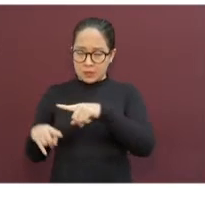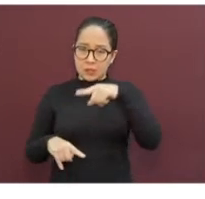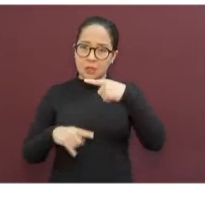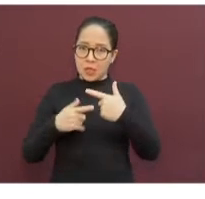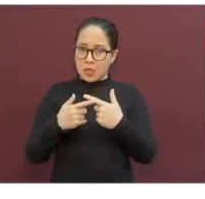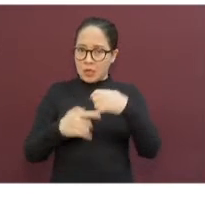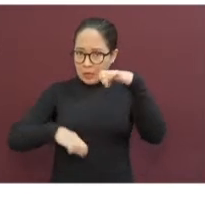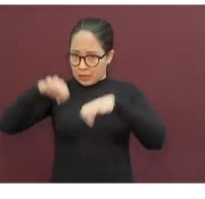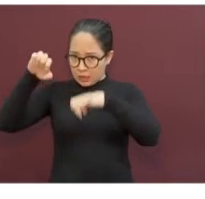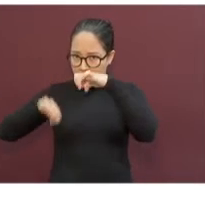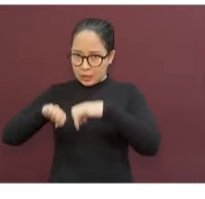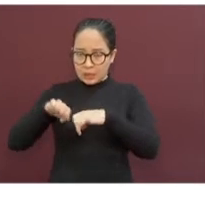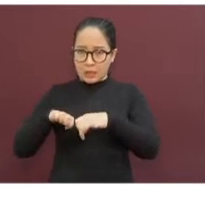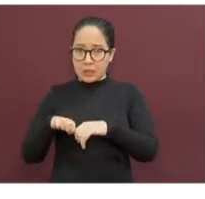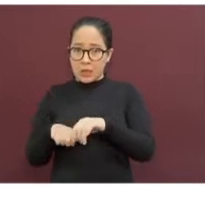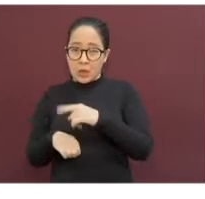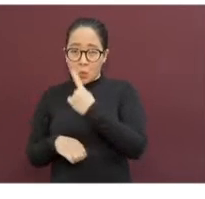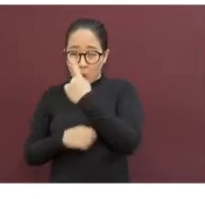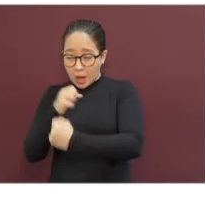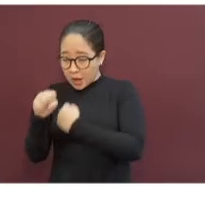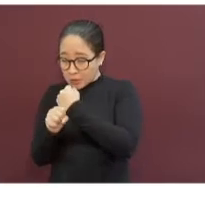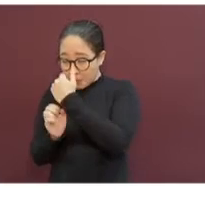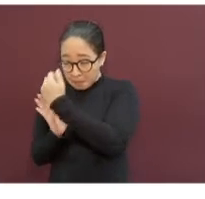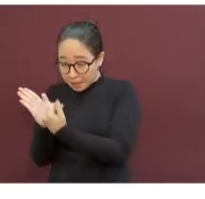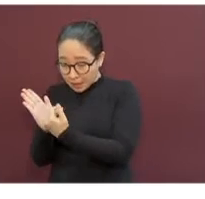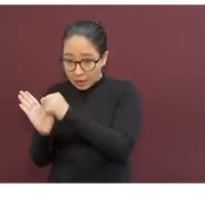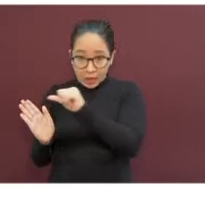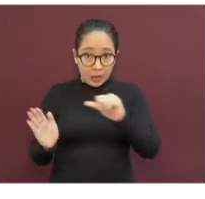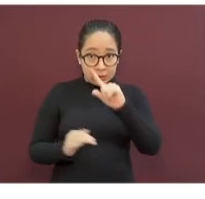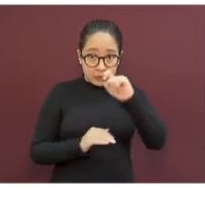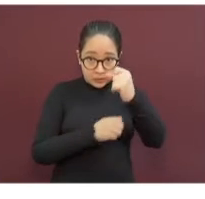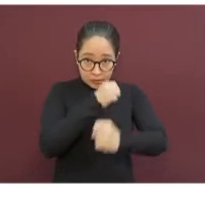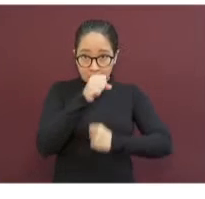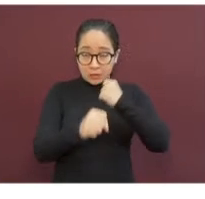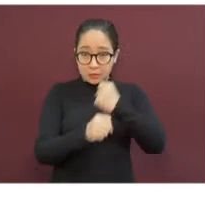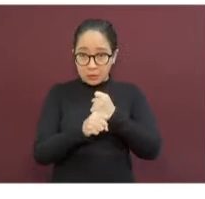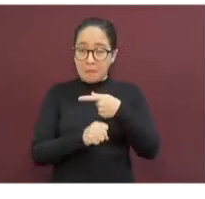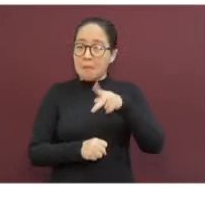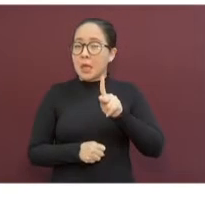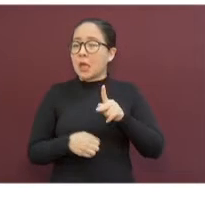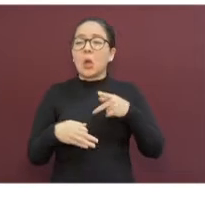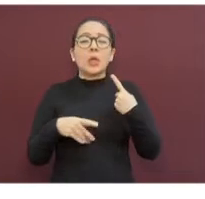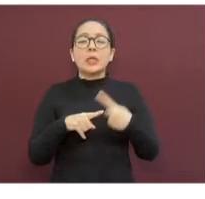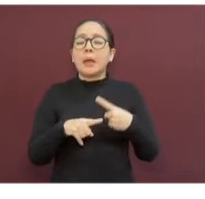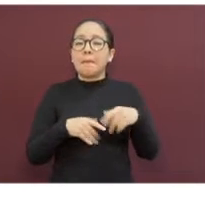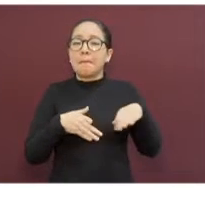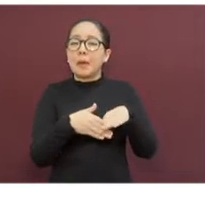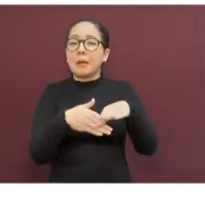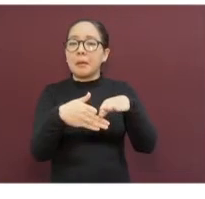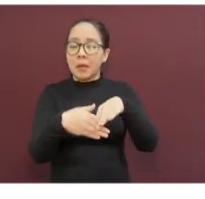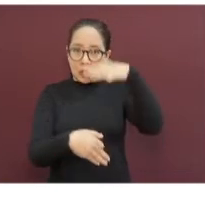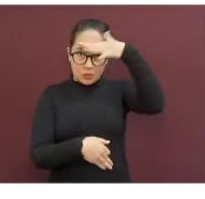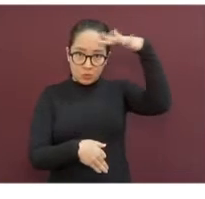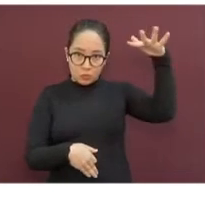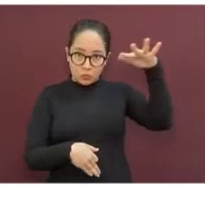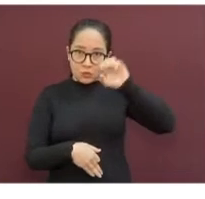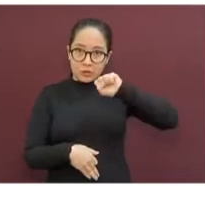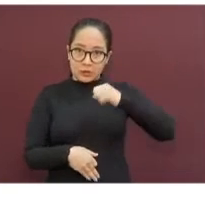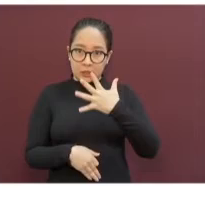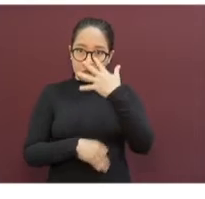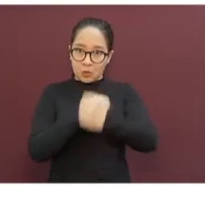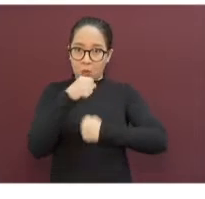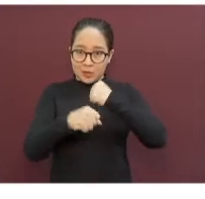de edad desde menor de un año hasta 100 años aunque la mayor frecuencia está dada en los adultos mayores de